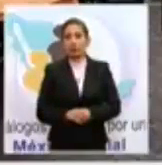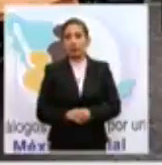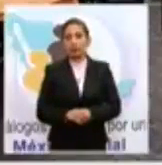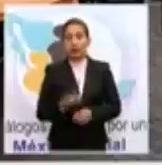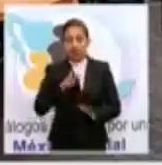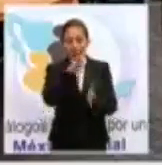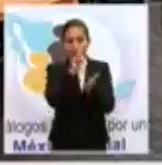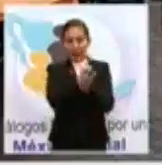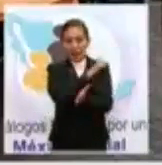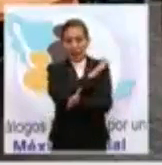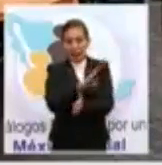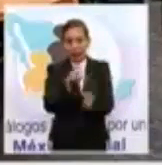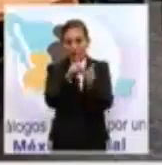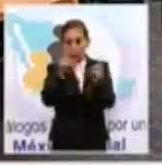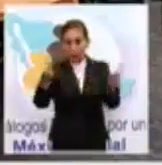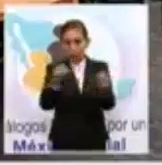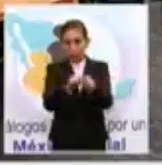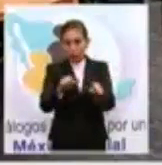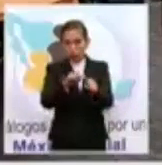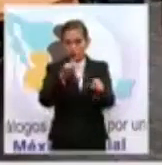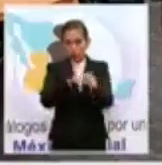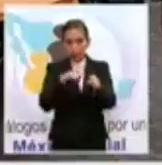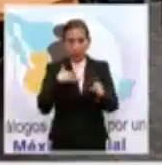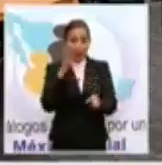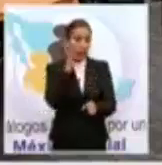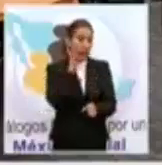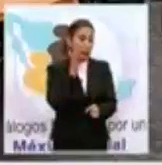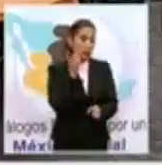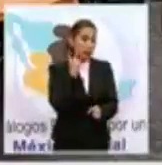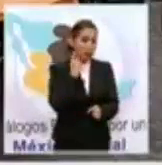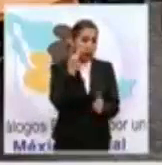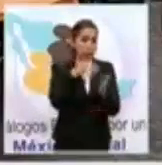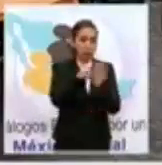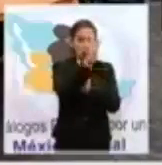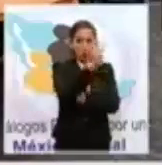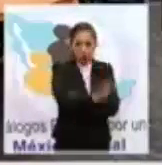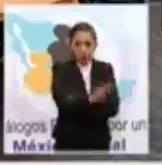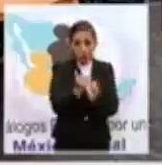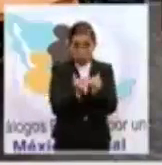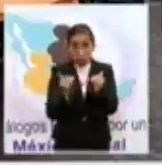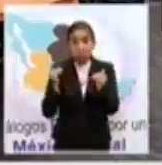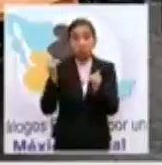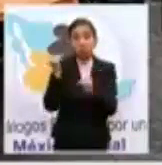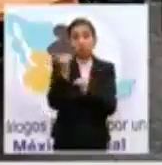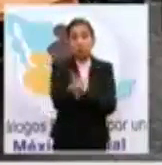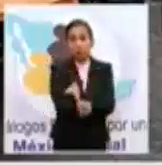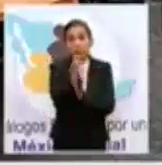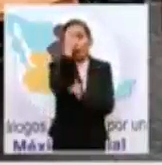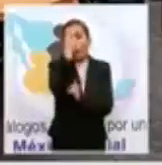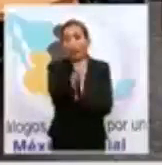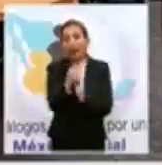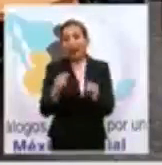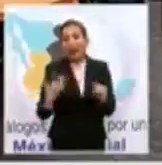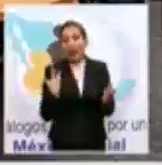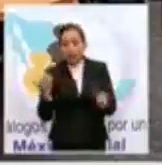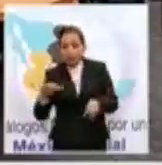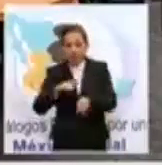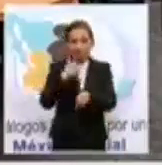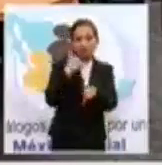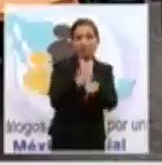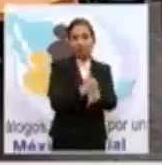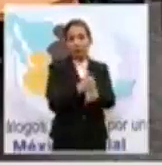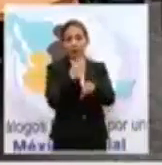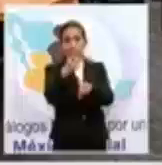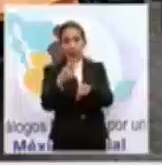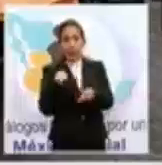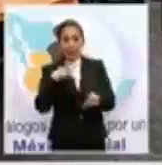La Ley General de Desarrollo Social que promulgó el Congreso en 2004 dio un gran avance para la institucionalización de